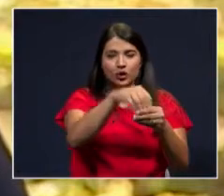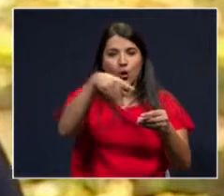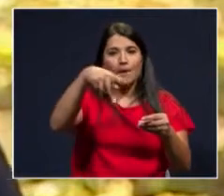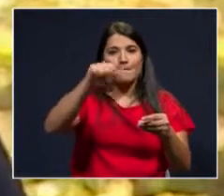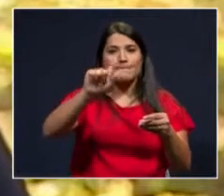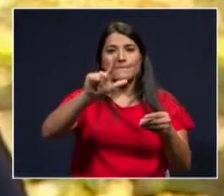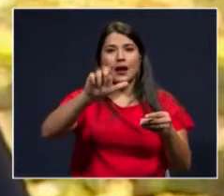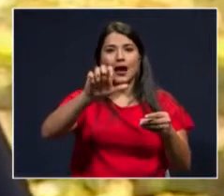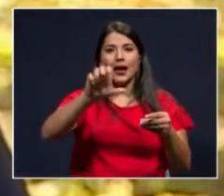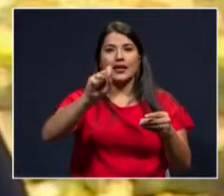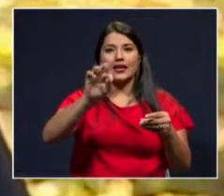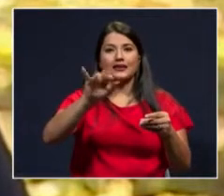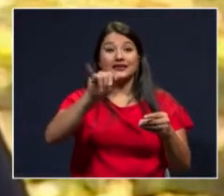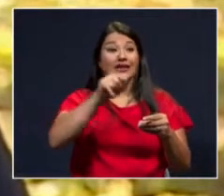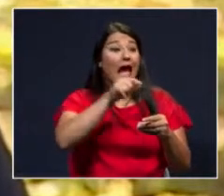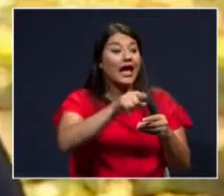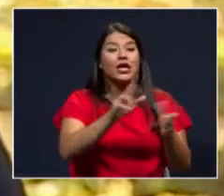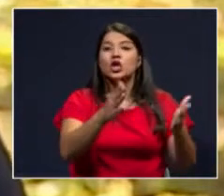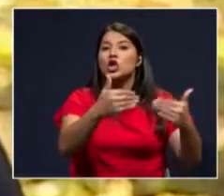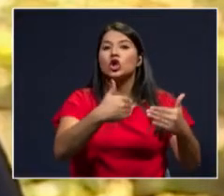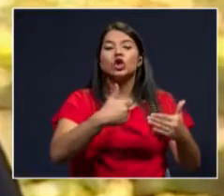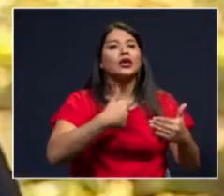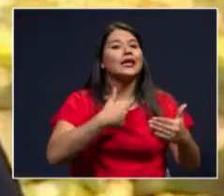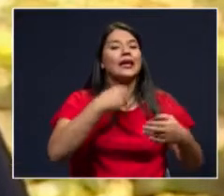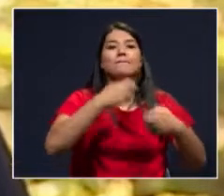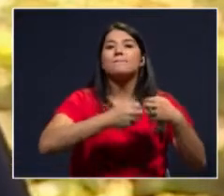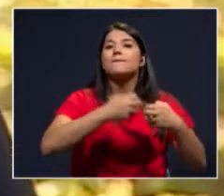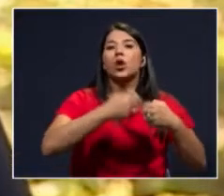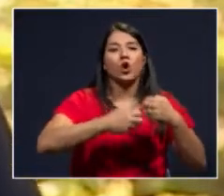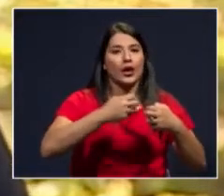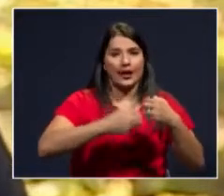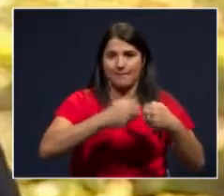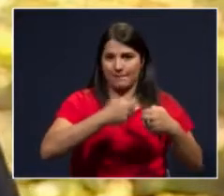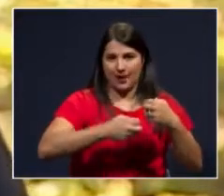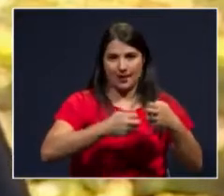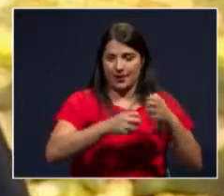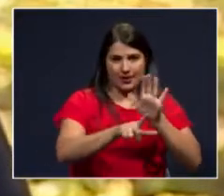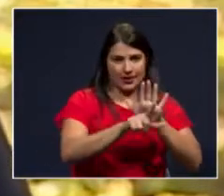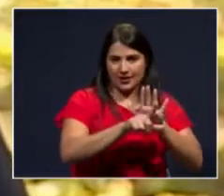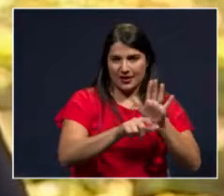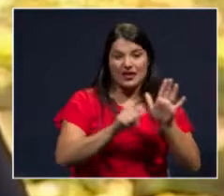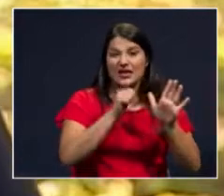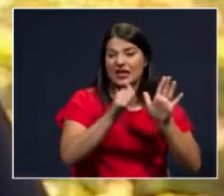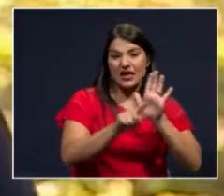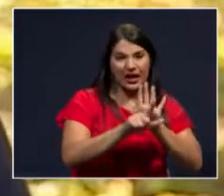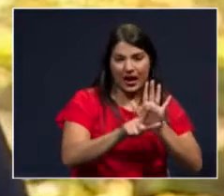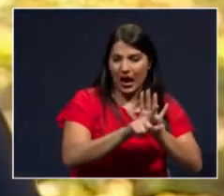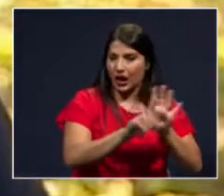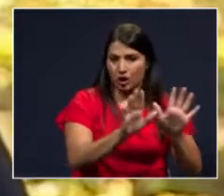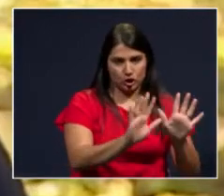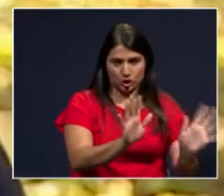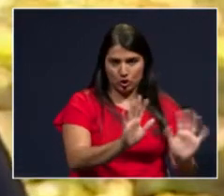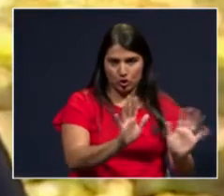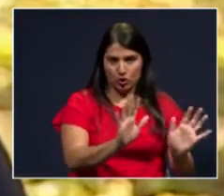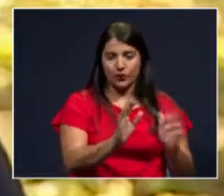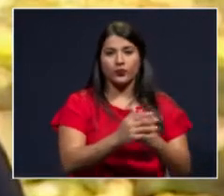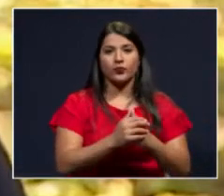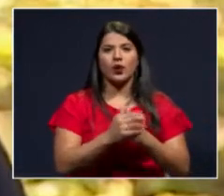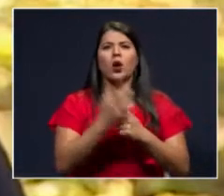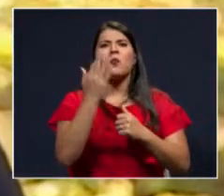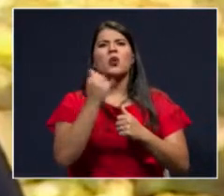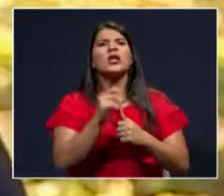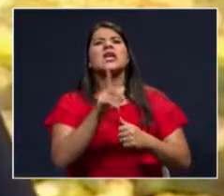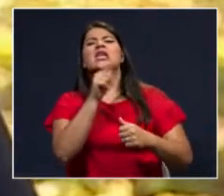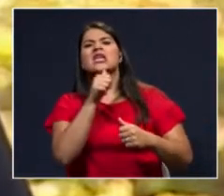no tiene ningún problema migratorio, porque el que debiera de pegar el brinco por un programa migratorio en Palestina sería la autoridad